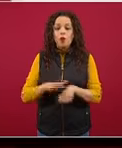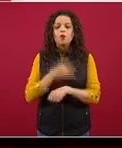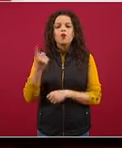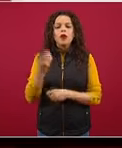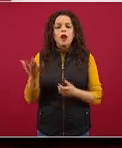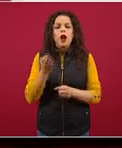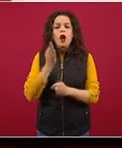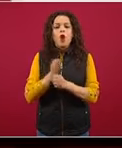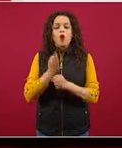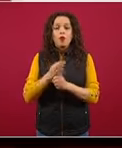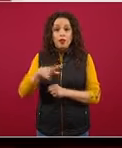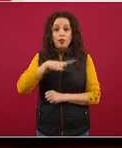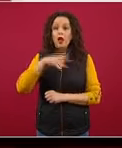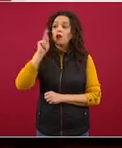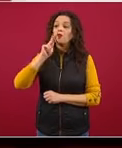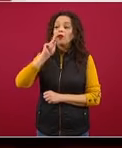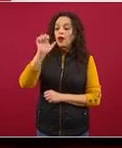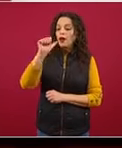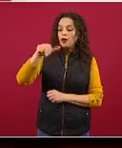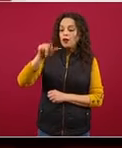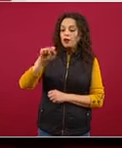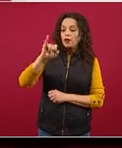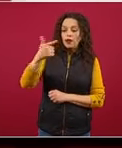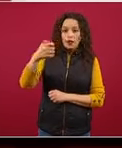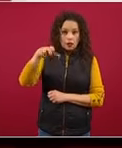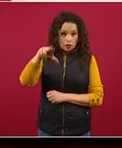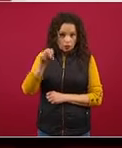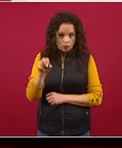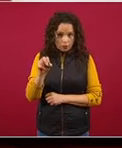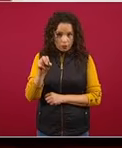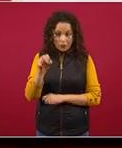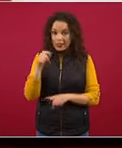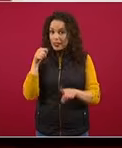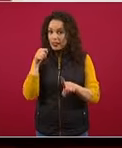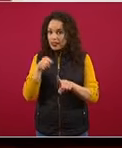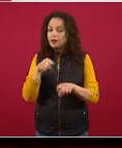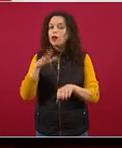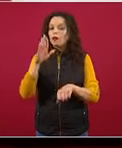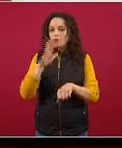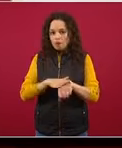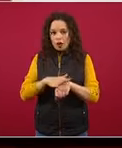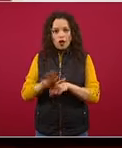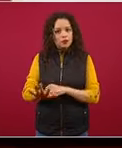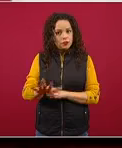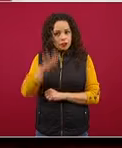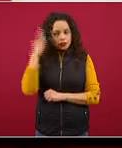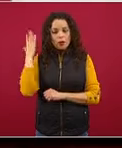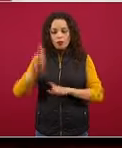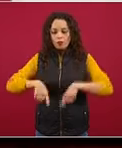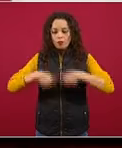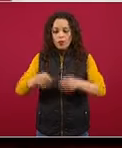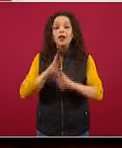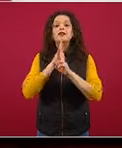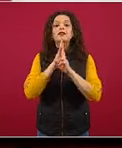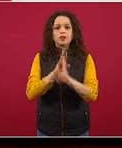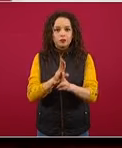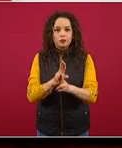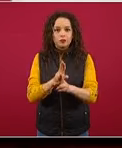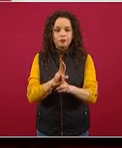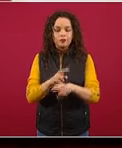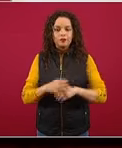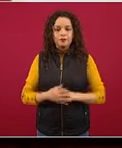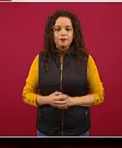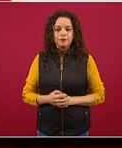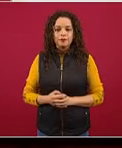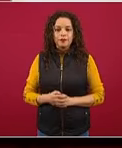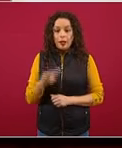ahorita tenemos la prueba de antígeno, que es la prueba más con mayor velocidad de un resultado, pero